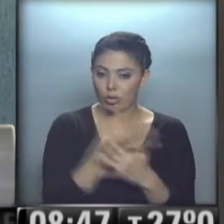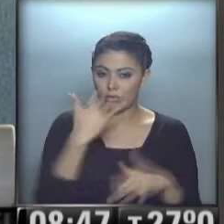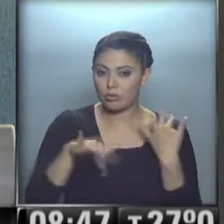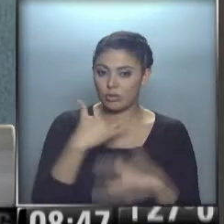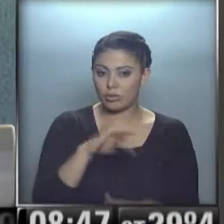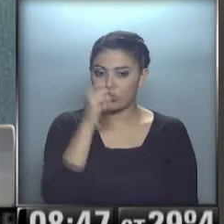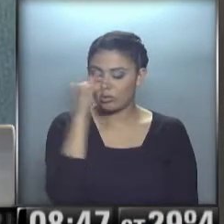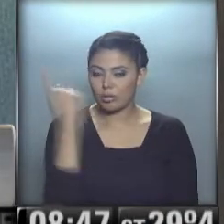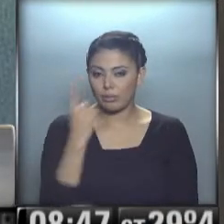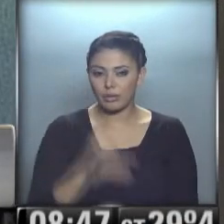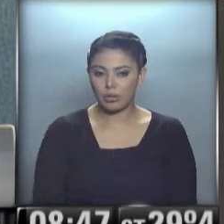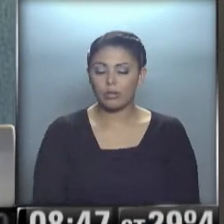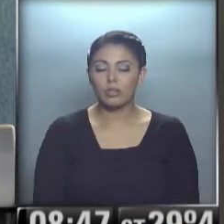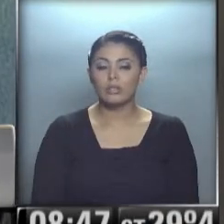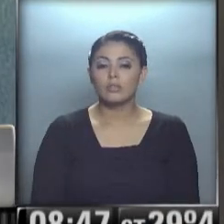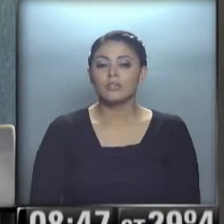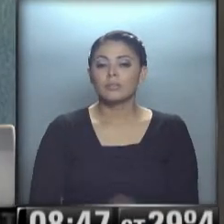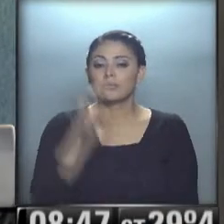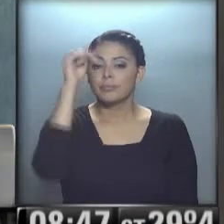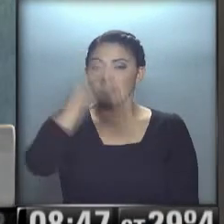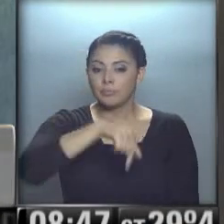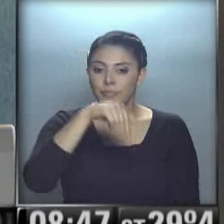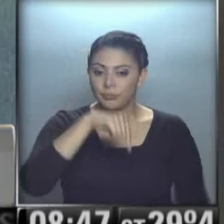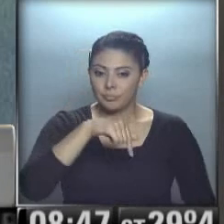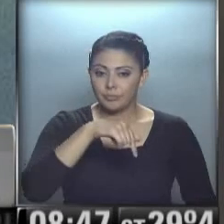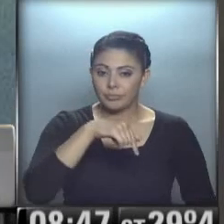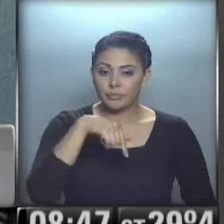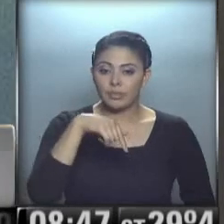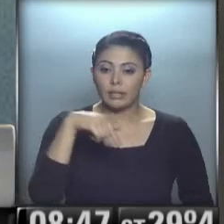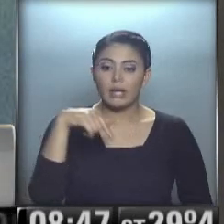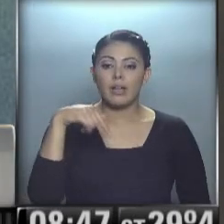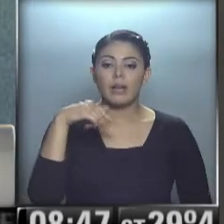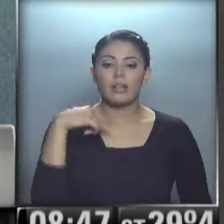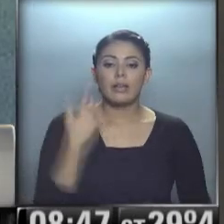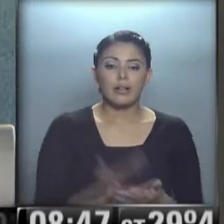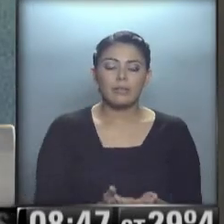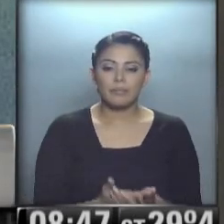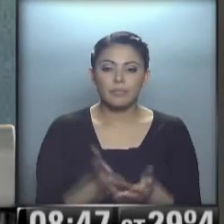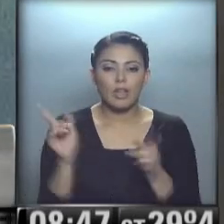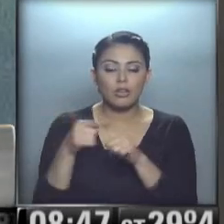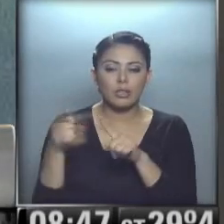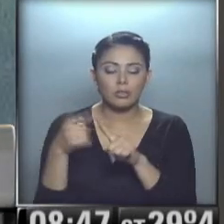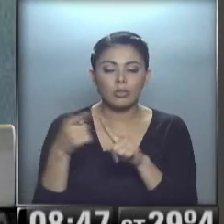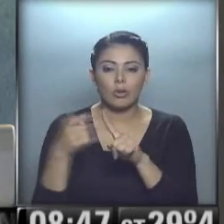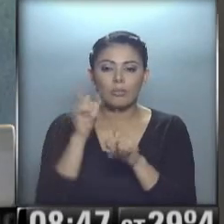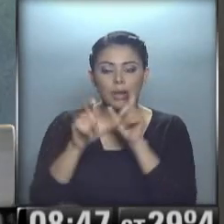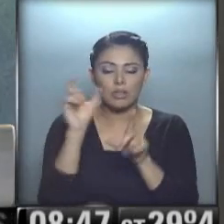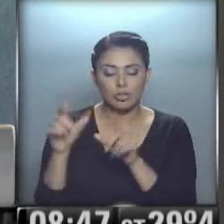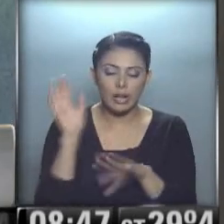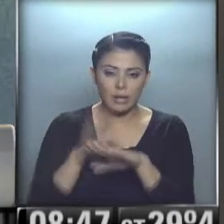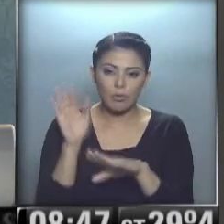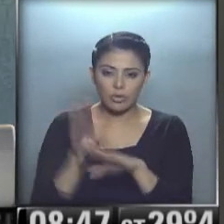rápidamente en situaciones de emergencia. Nosotros estamos en contacto, obviamente, con las personas encargadas